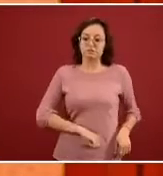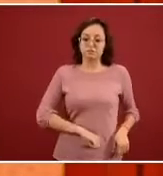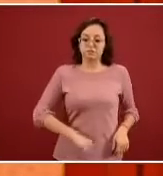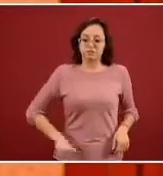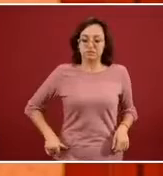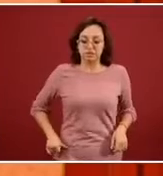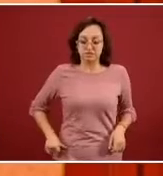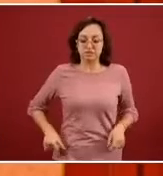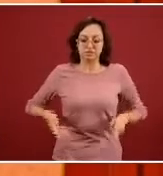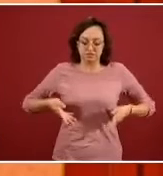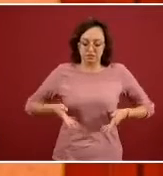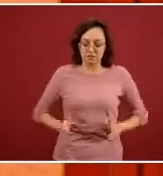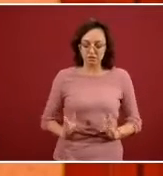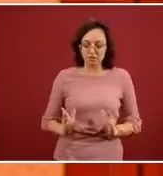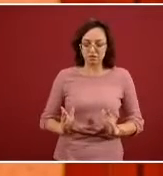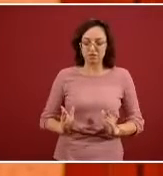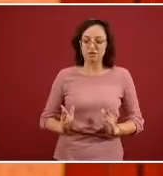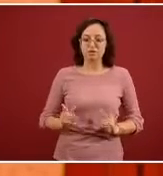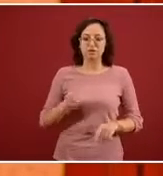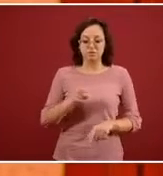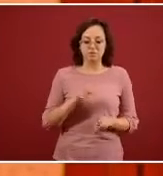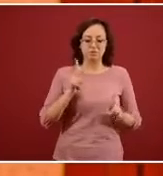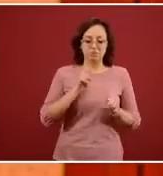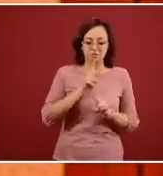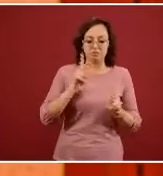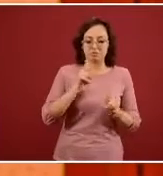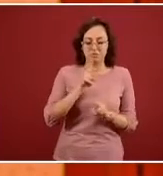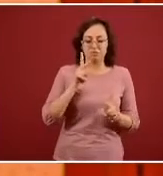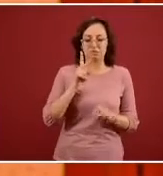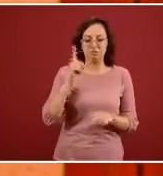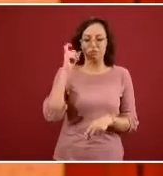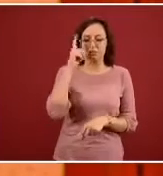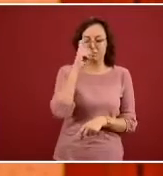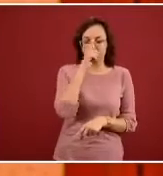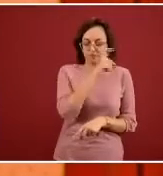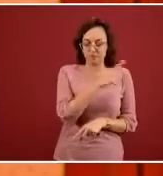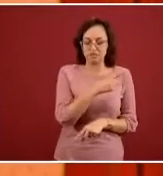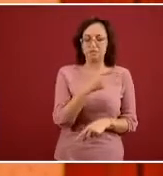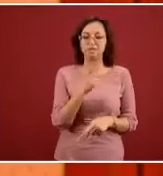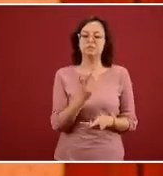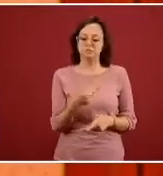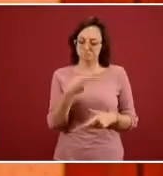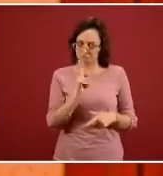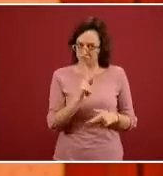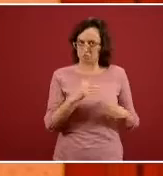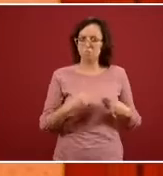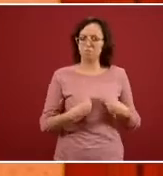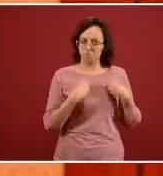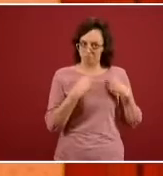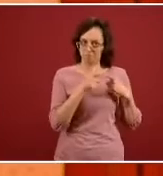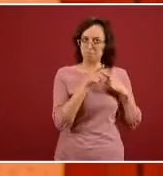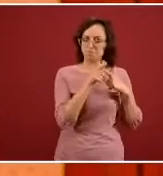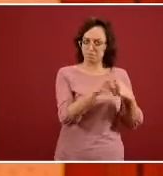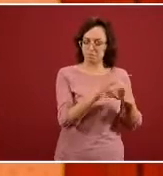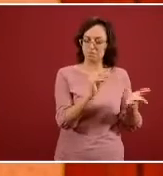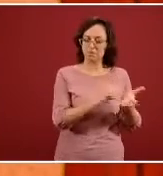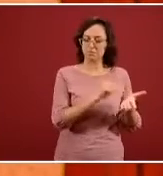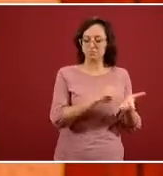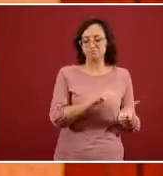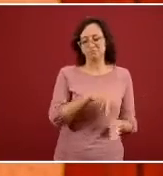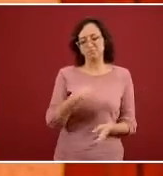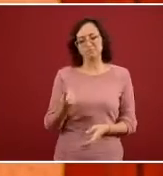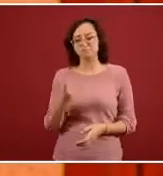periodo corto de insuficiencia respiratoria, está todavía en condición delicada, esperamos que se recupere, pero